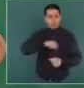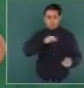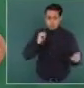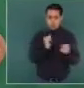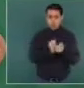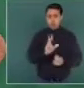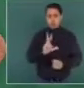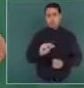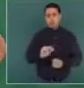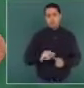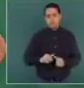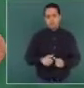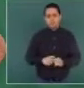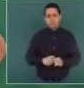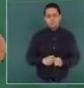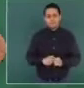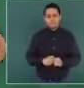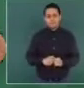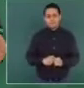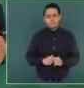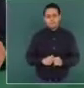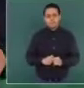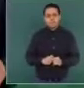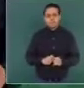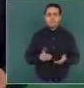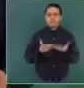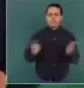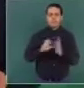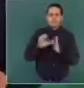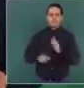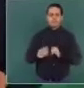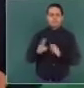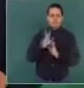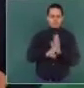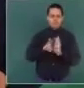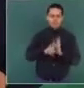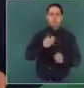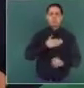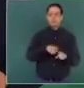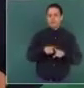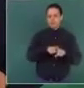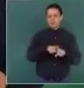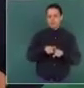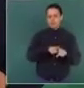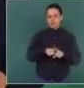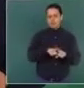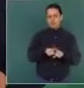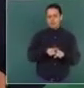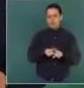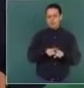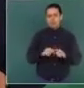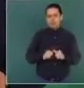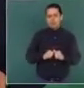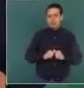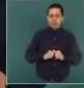En este caso del video de mi hermano con